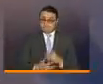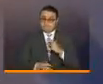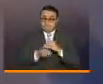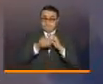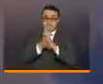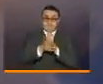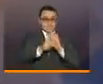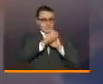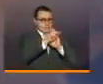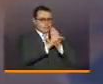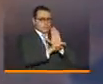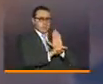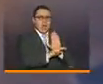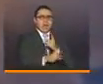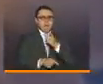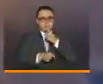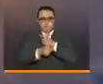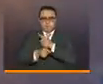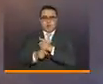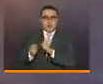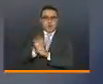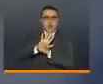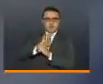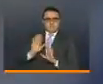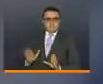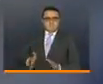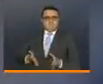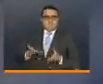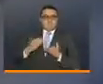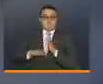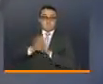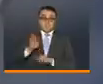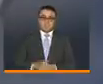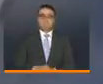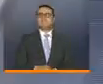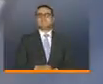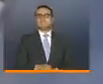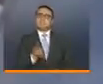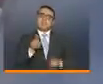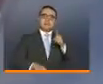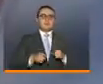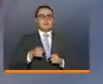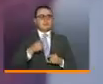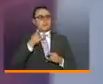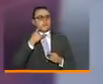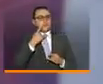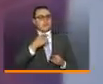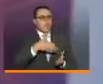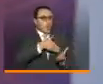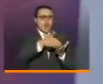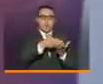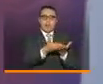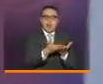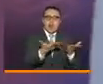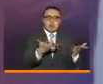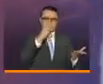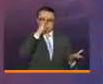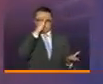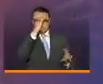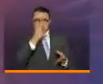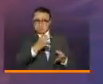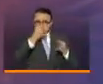los requisitos para tratar el COVID-19. Algunos podrían verse tentados a comprar o usar productos cuestionables